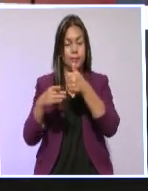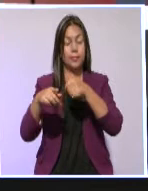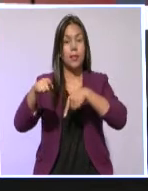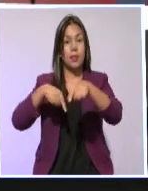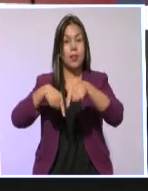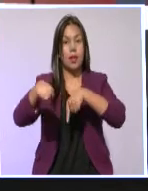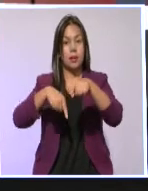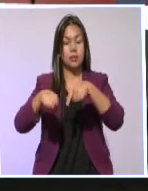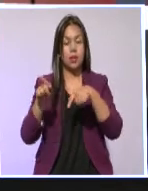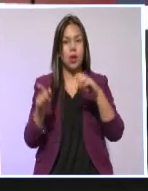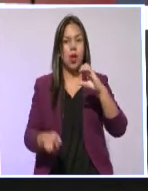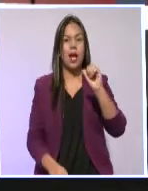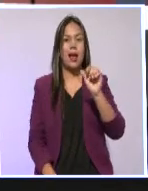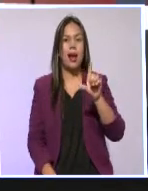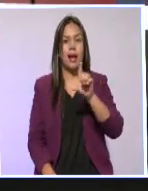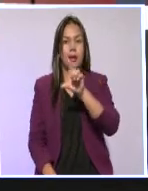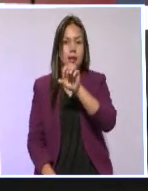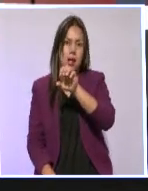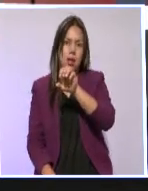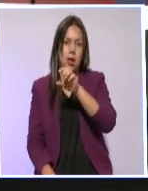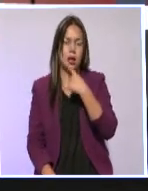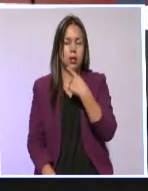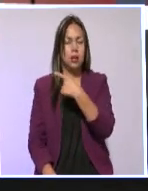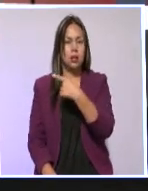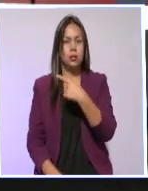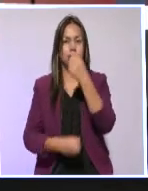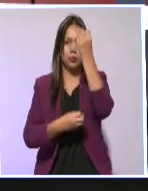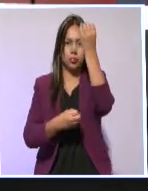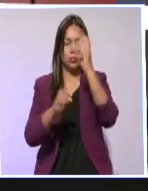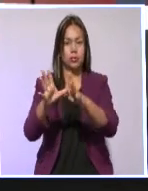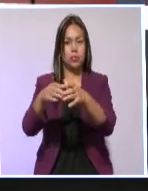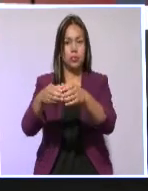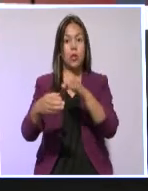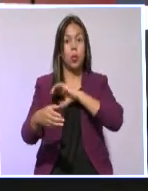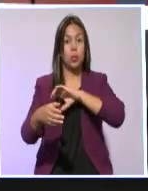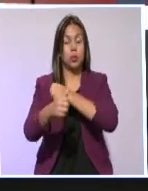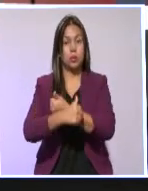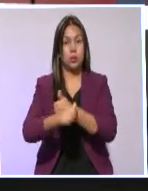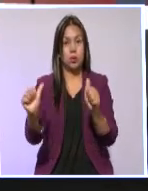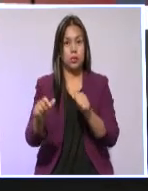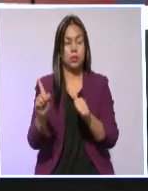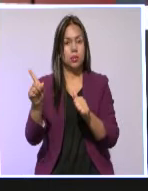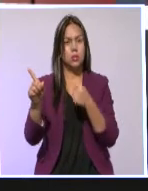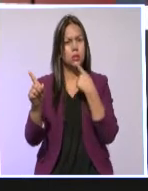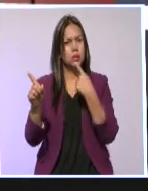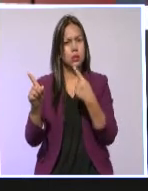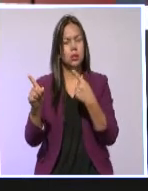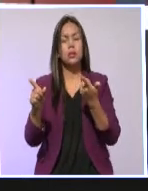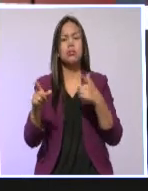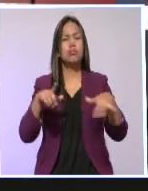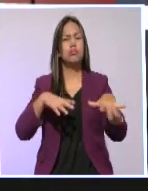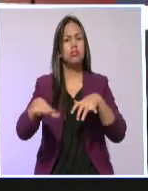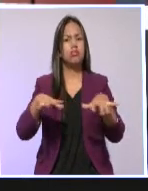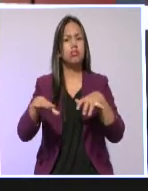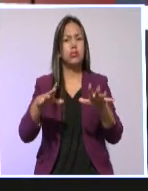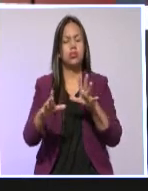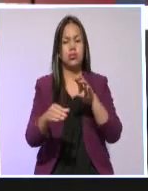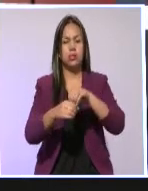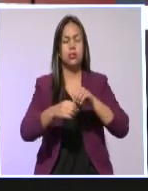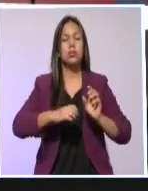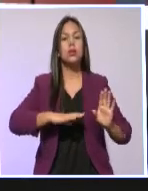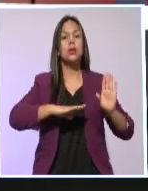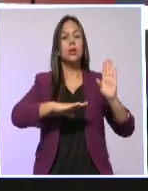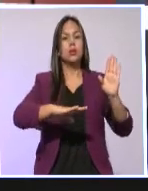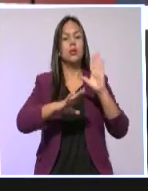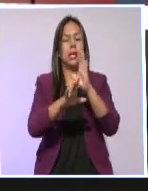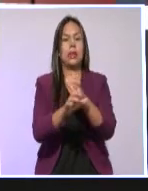de Tránsito, Pablo Calle, informó a la Comisión de Gobiernos Autónomos acerca de las acciones implementadas dentro del Pacto Nacional por